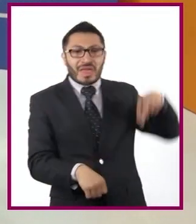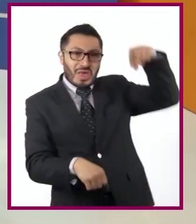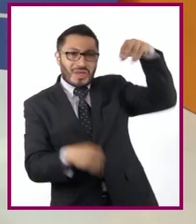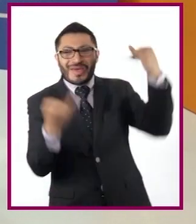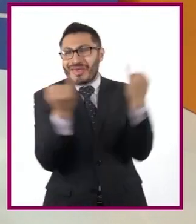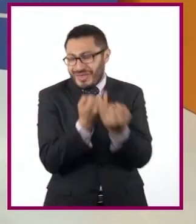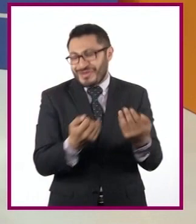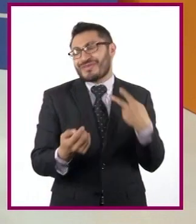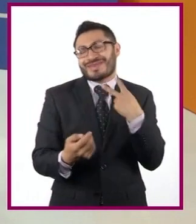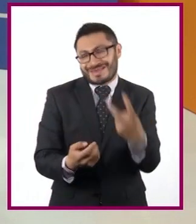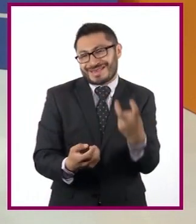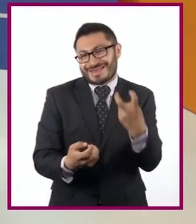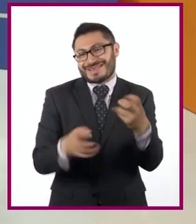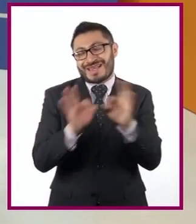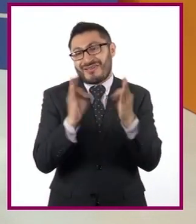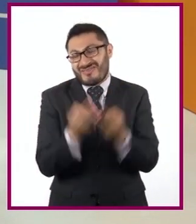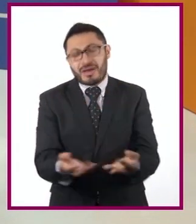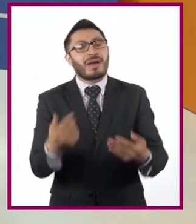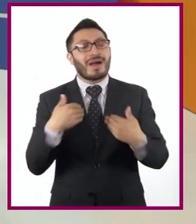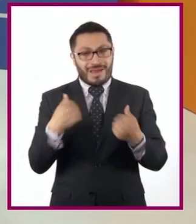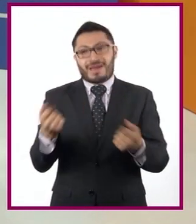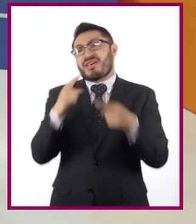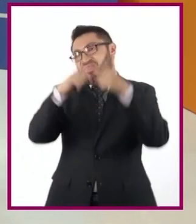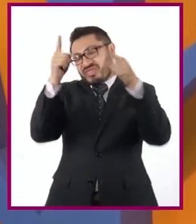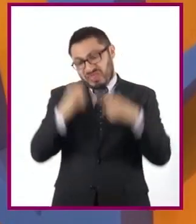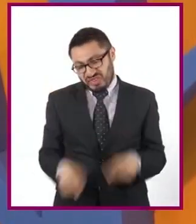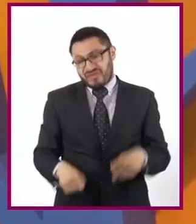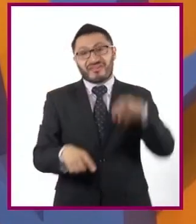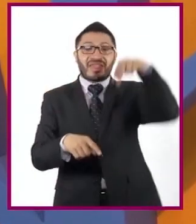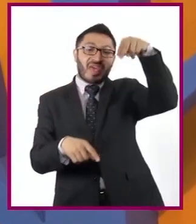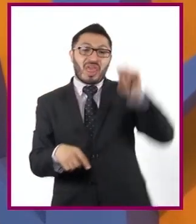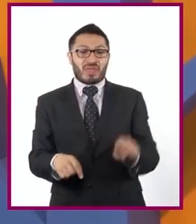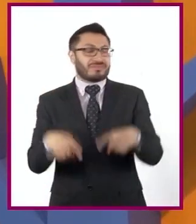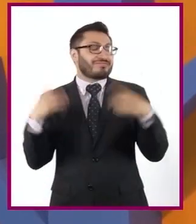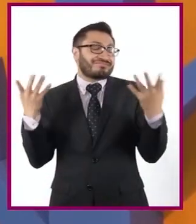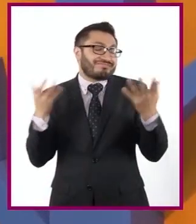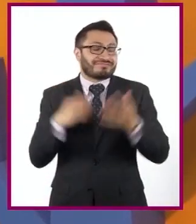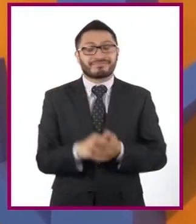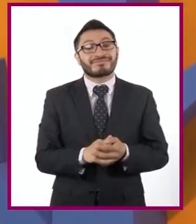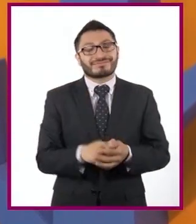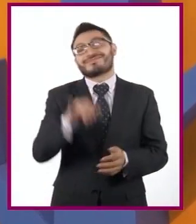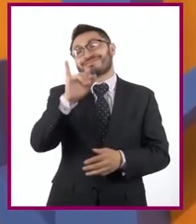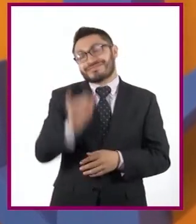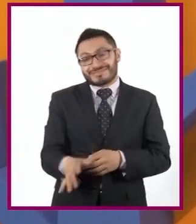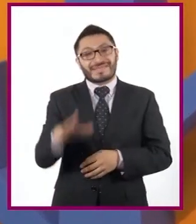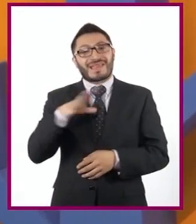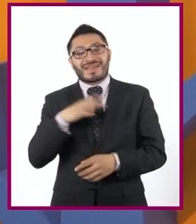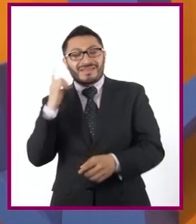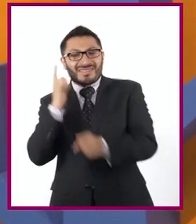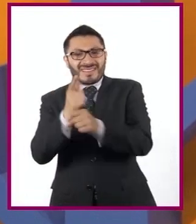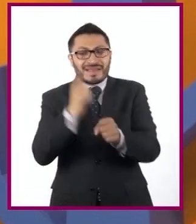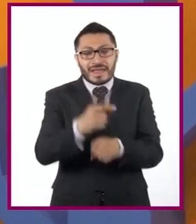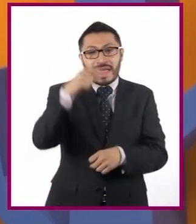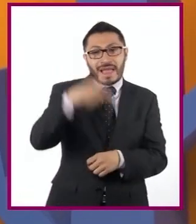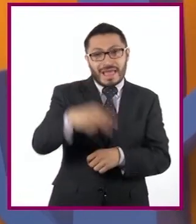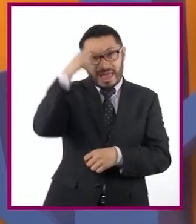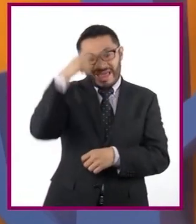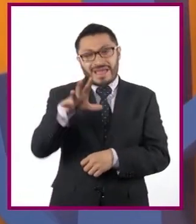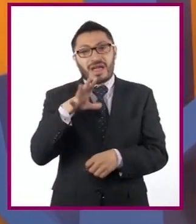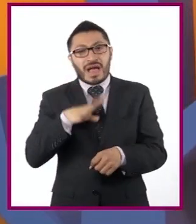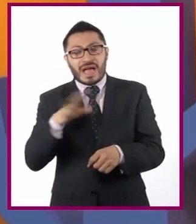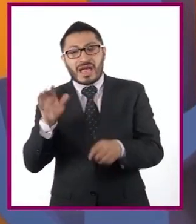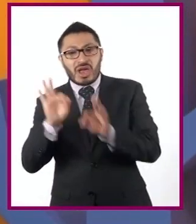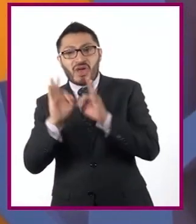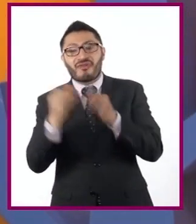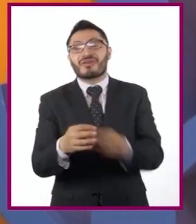así, entendí que solo lo hacían distinto. Así es. También veremos cómo funcionan en México las formas de